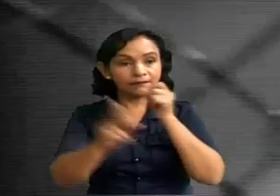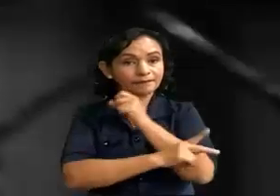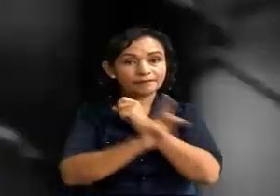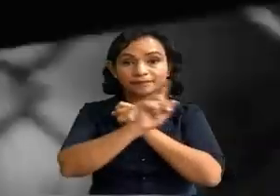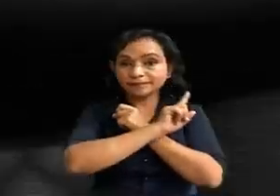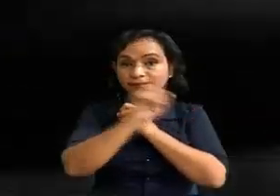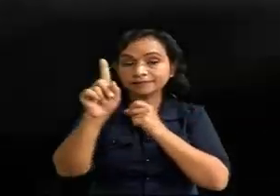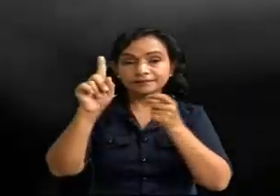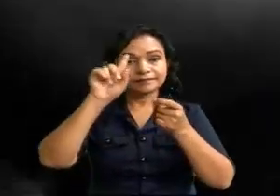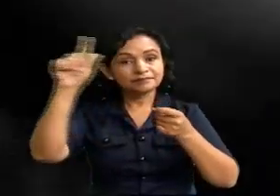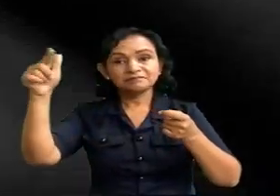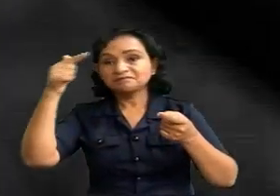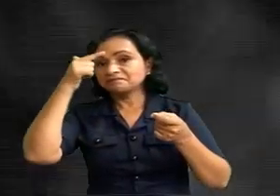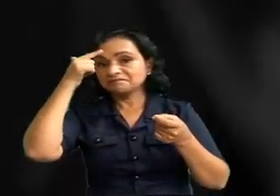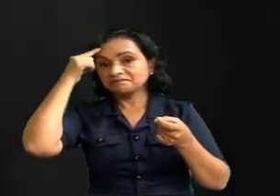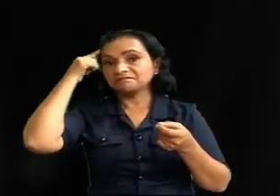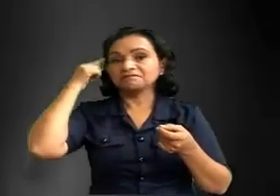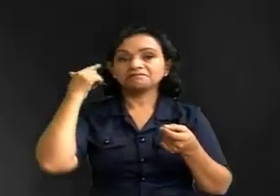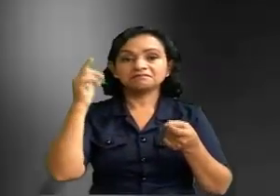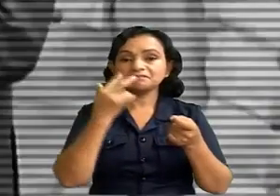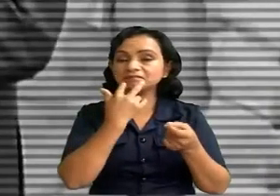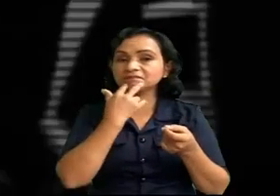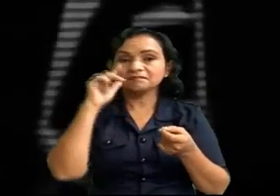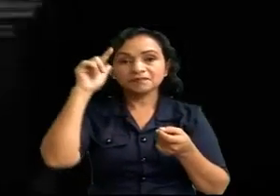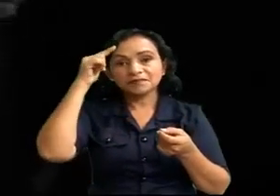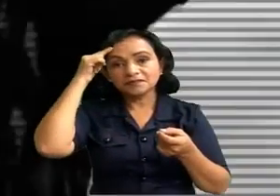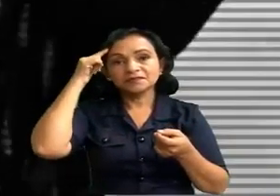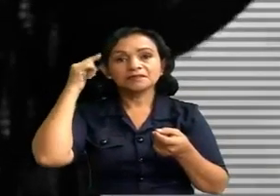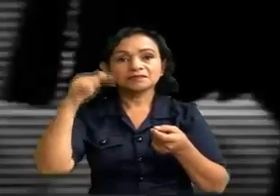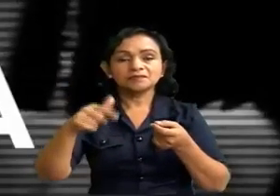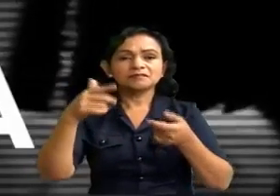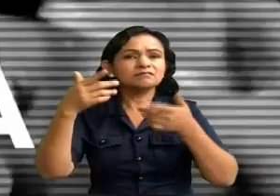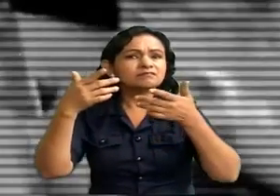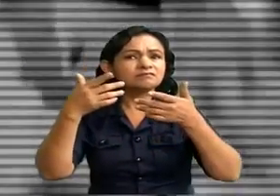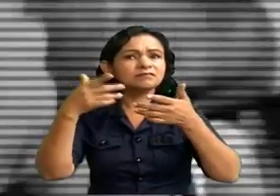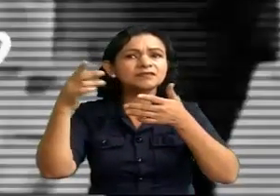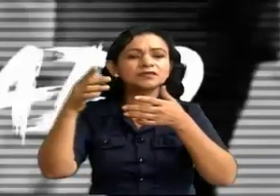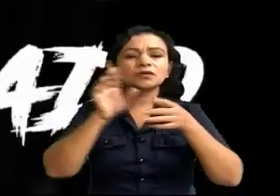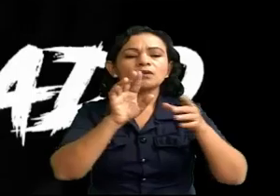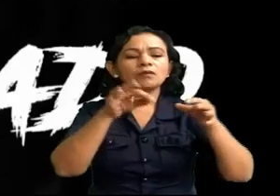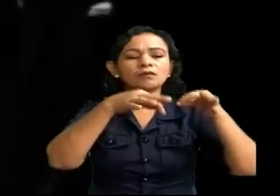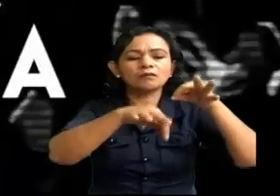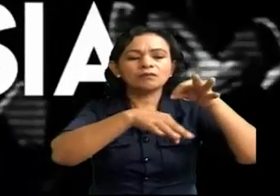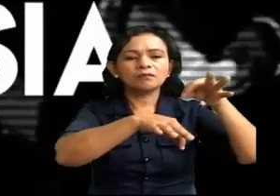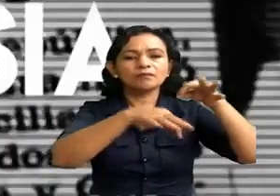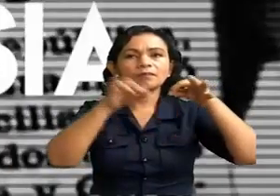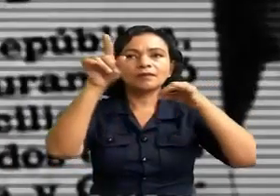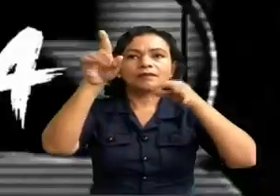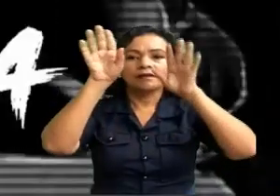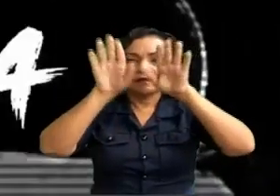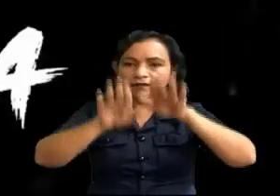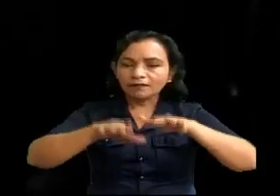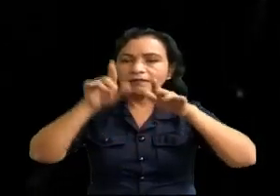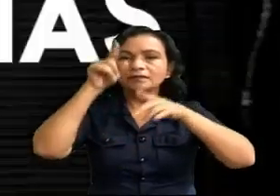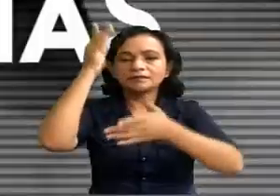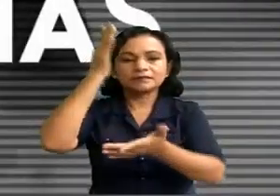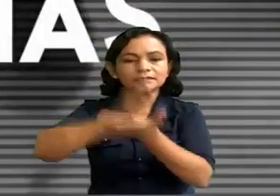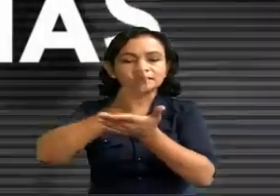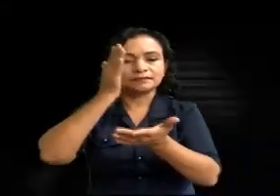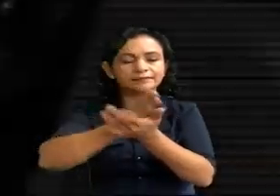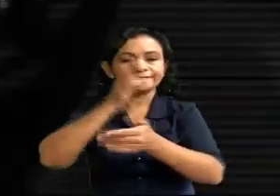no hay Estado. Aquí no había Estado, aquí estaba un Estado de figura, subordinado a la burguesía que dictaba